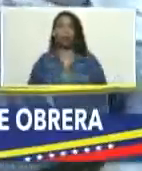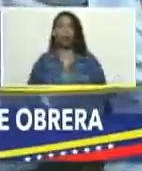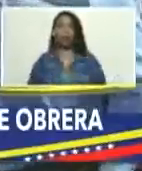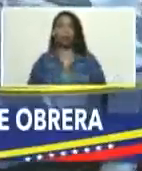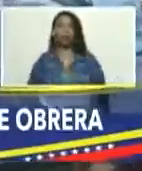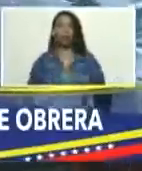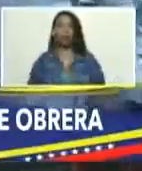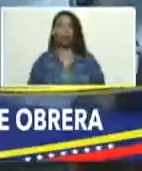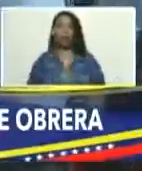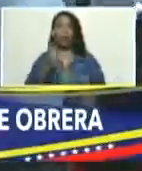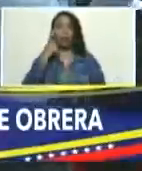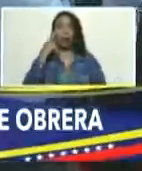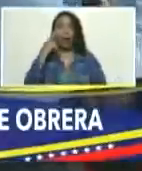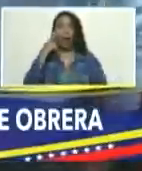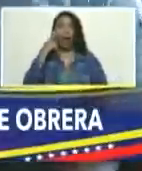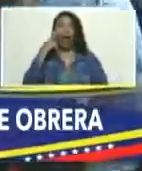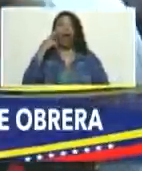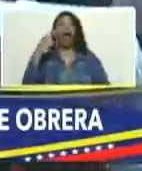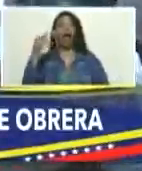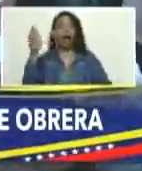La agarraron en el aire, ¿no?